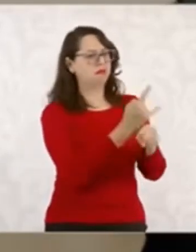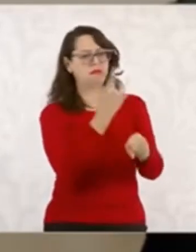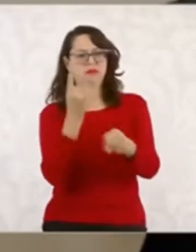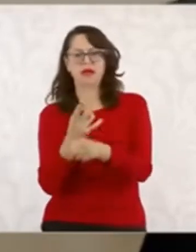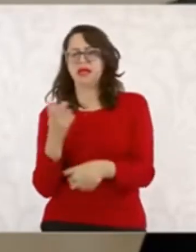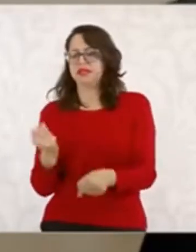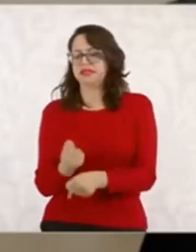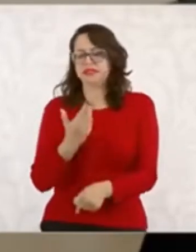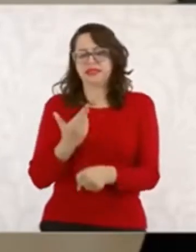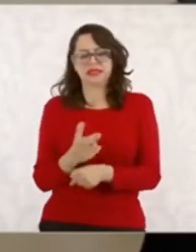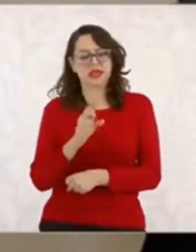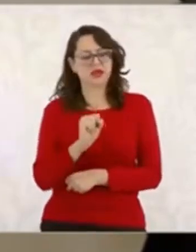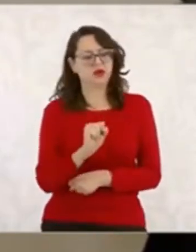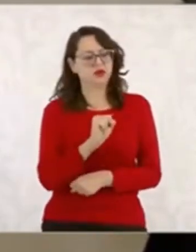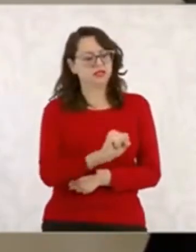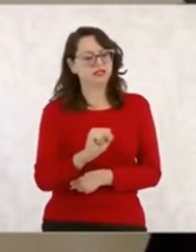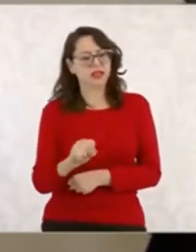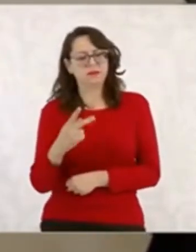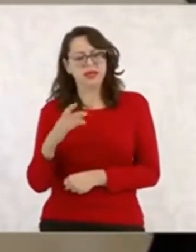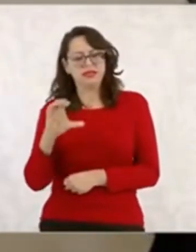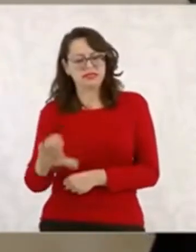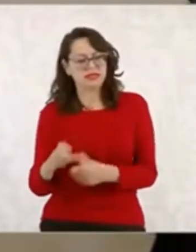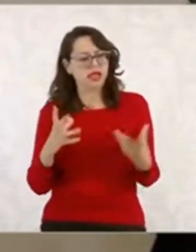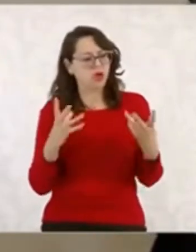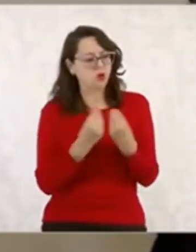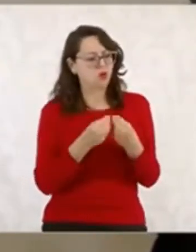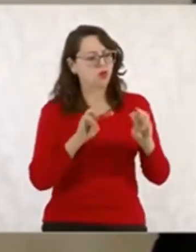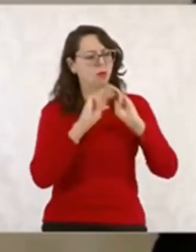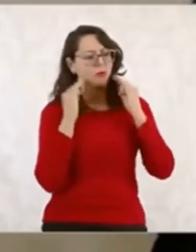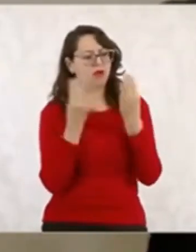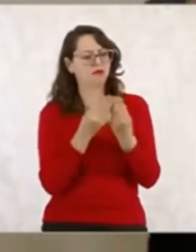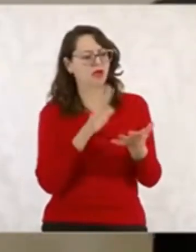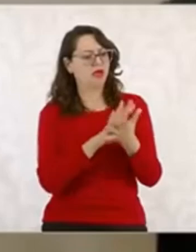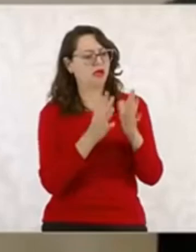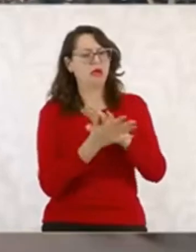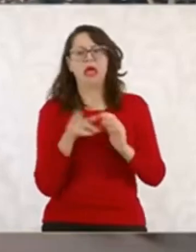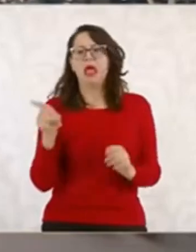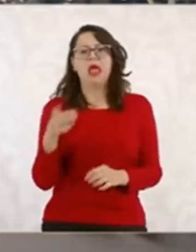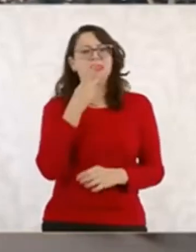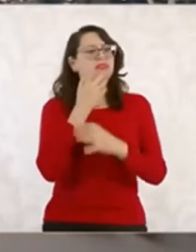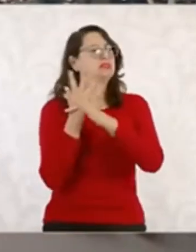de seguridad pues condenado por vínculos con el narco?